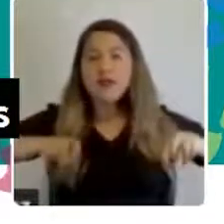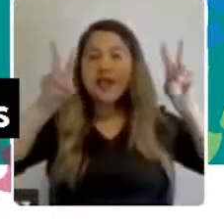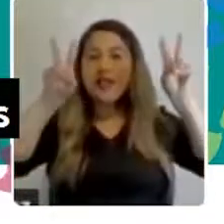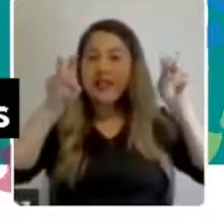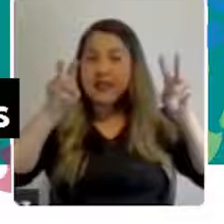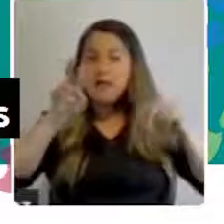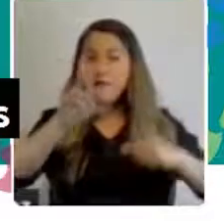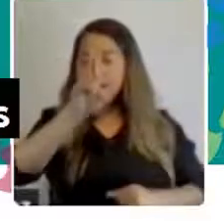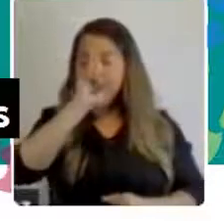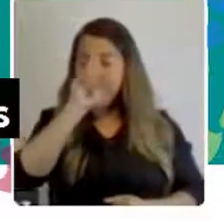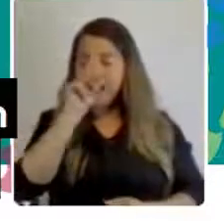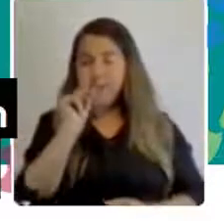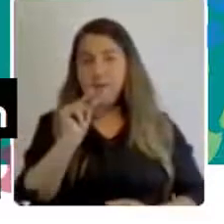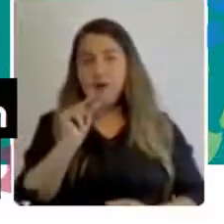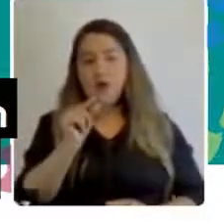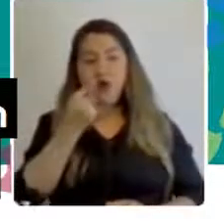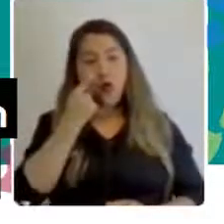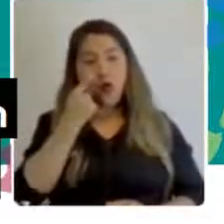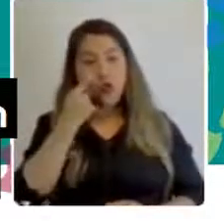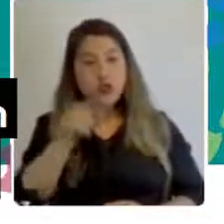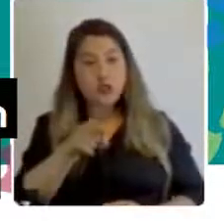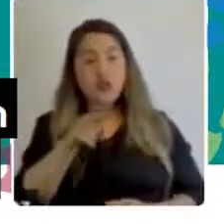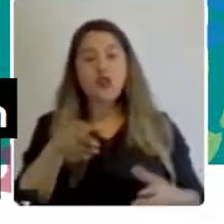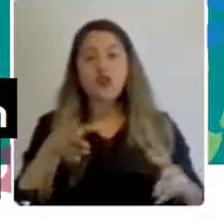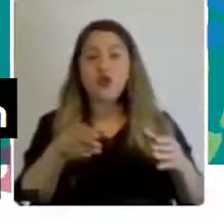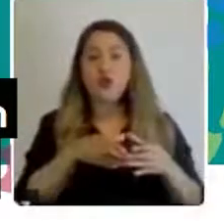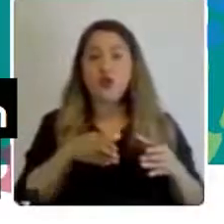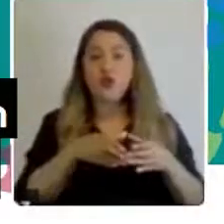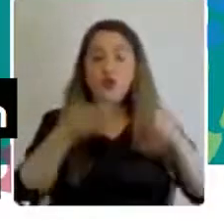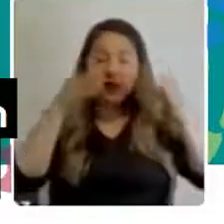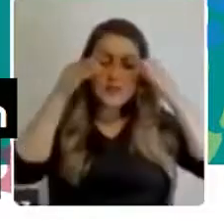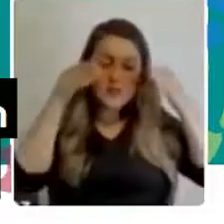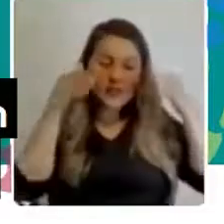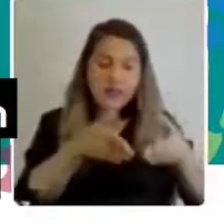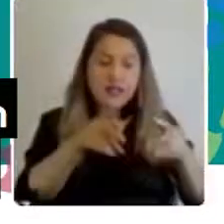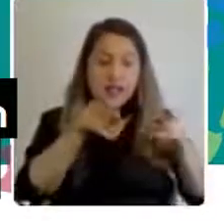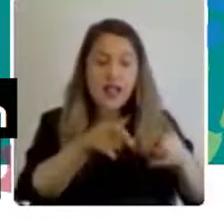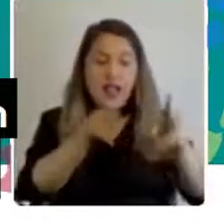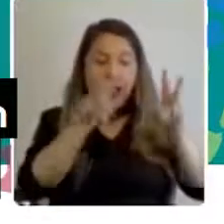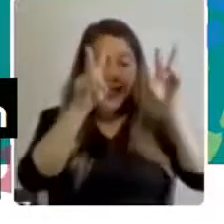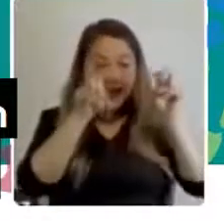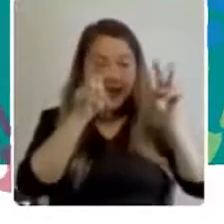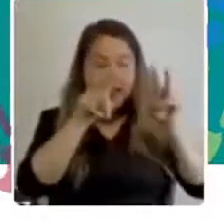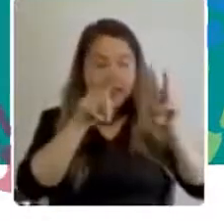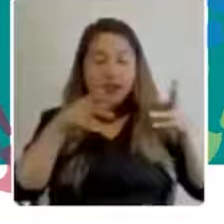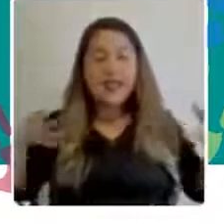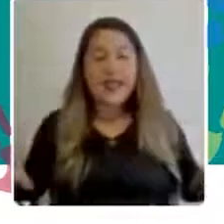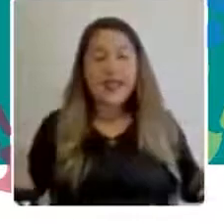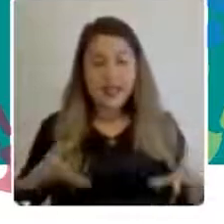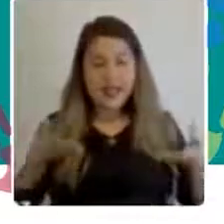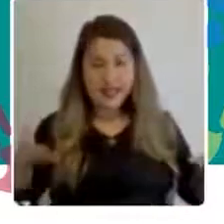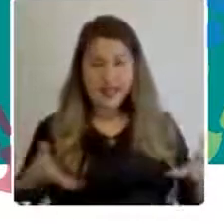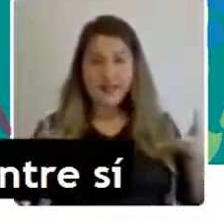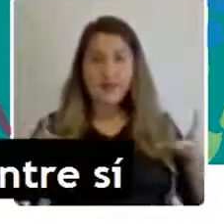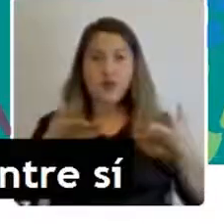dedican a este tema y debiésemos estimular la formación de nuevos grupos de investigación. Armonizar